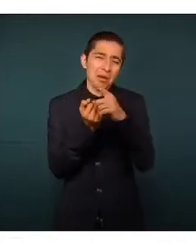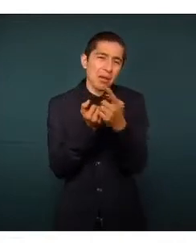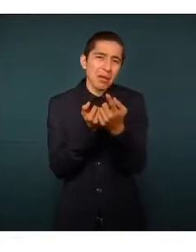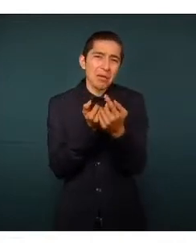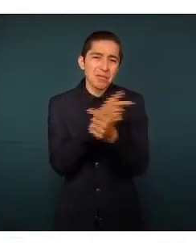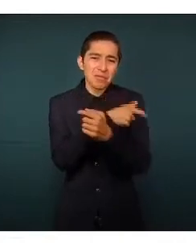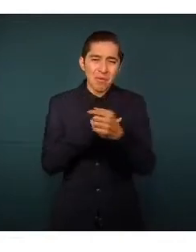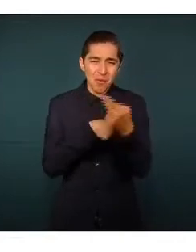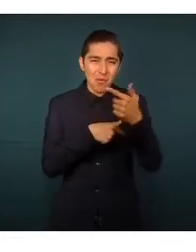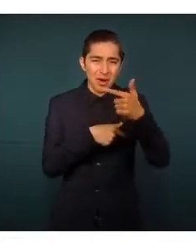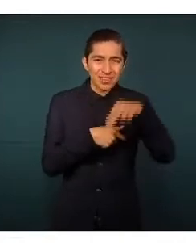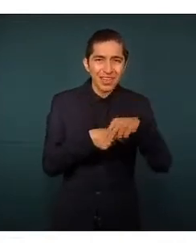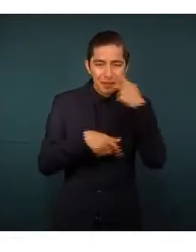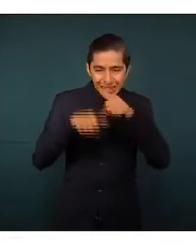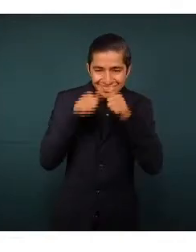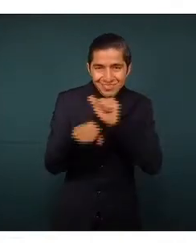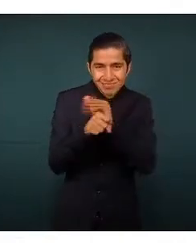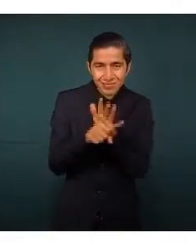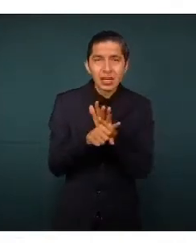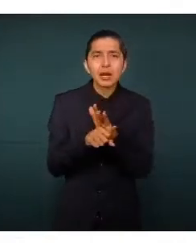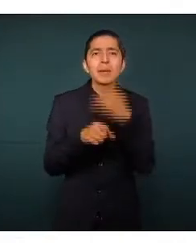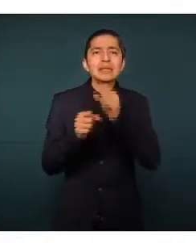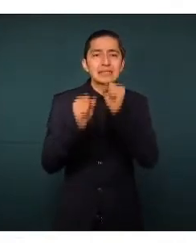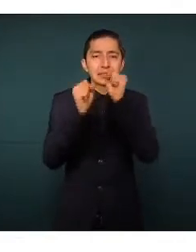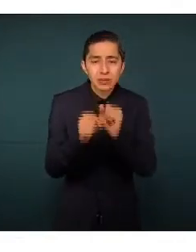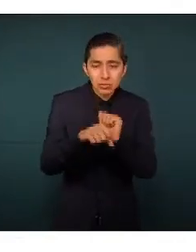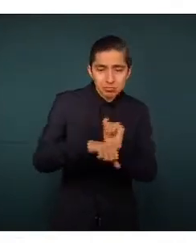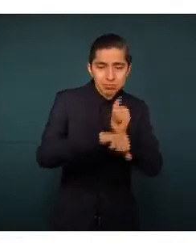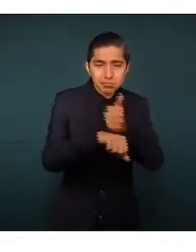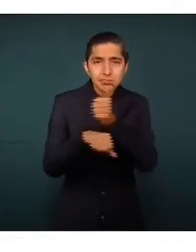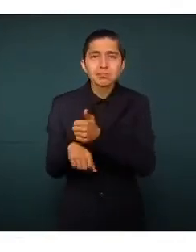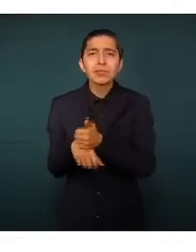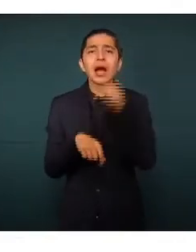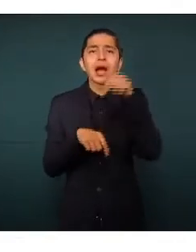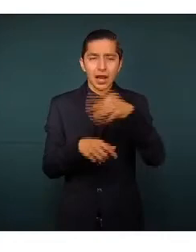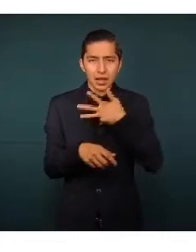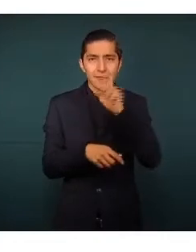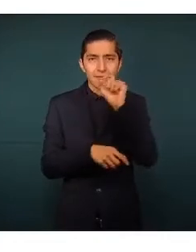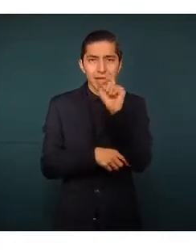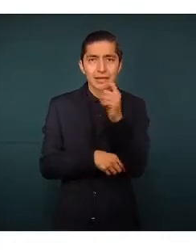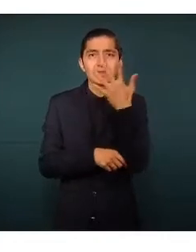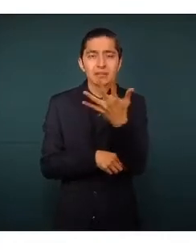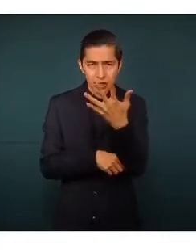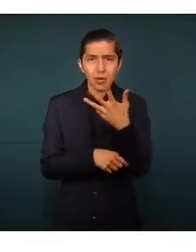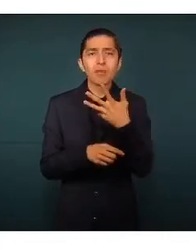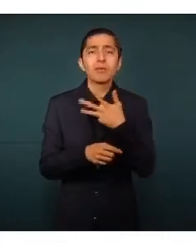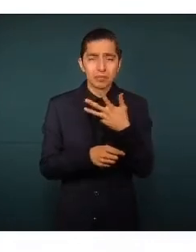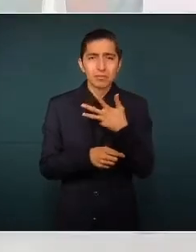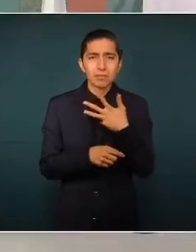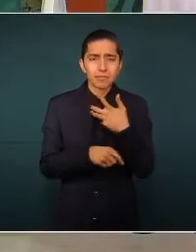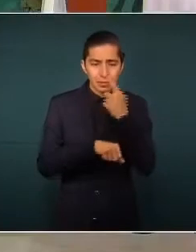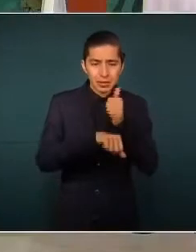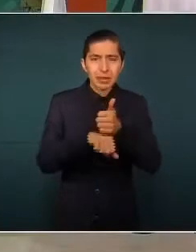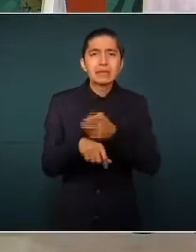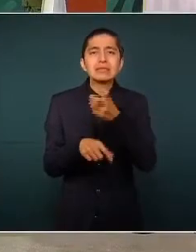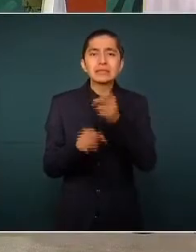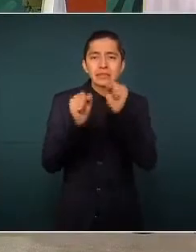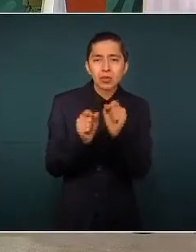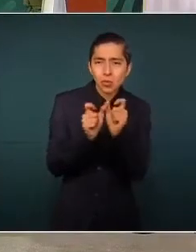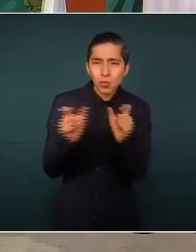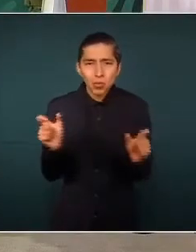realizado actividades como seguridad de instalaciones, que aquí se tienen 25 de ellas en donde se presenta esta